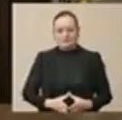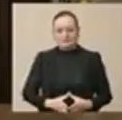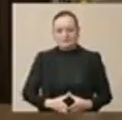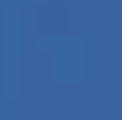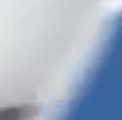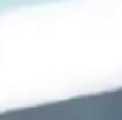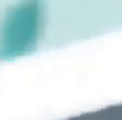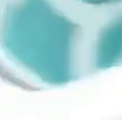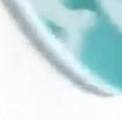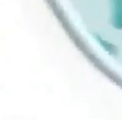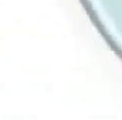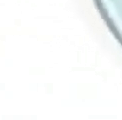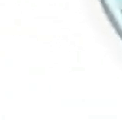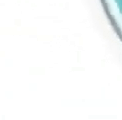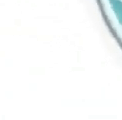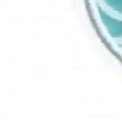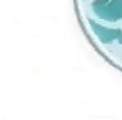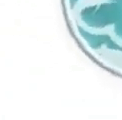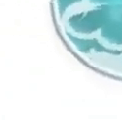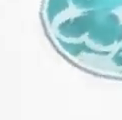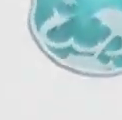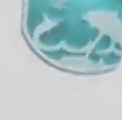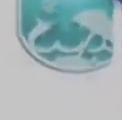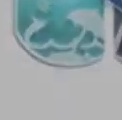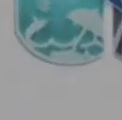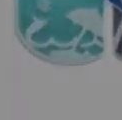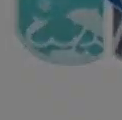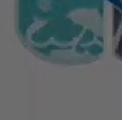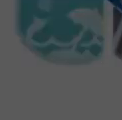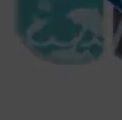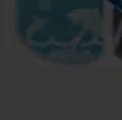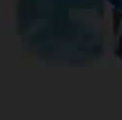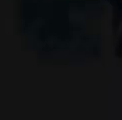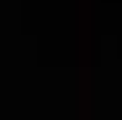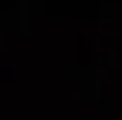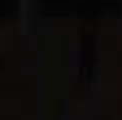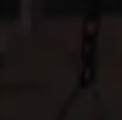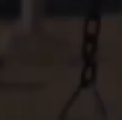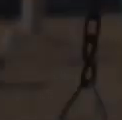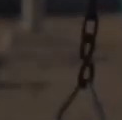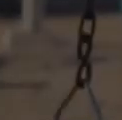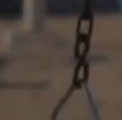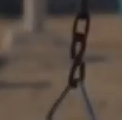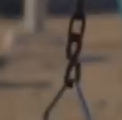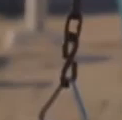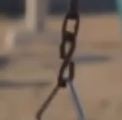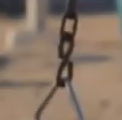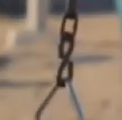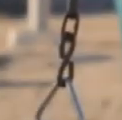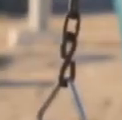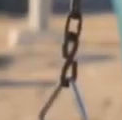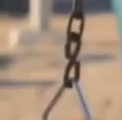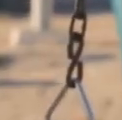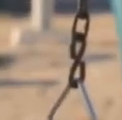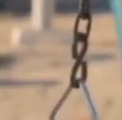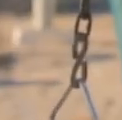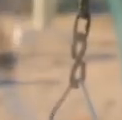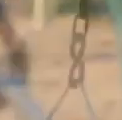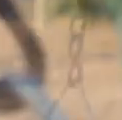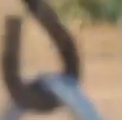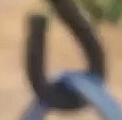gracias gobierno de baja california sur mejor futuro sabes porque el coronavirus es tan